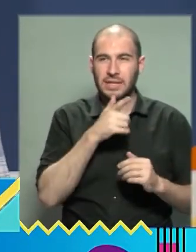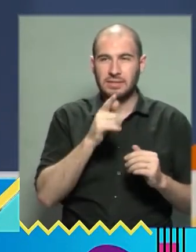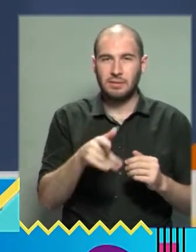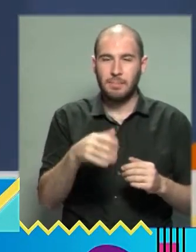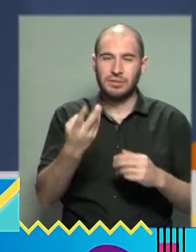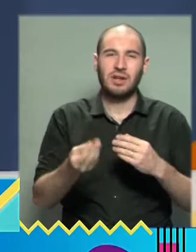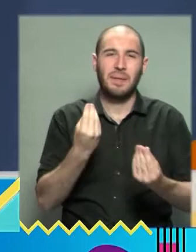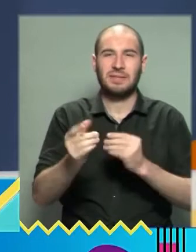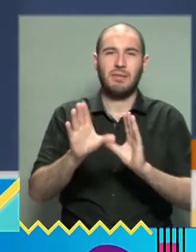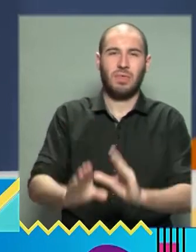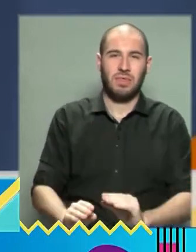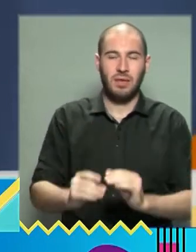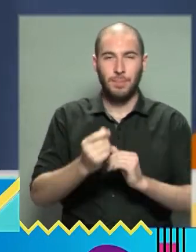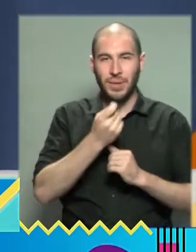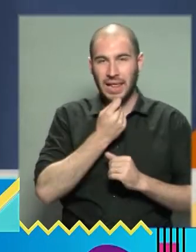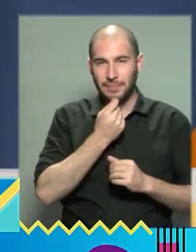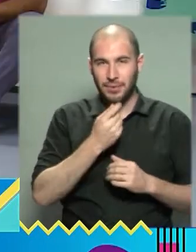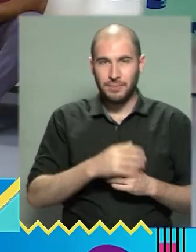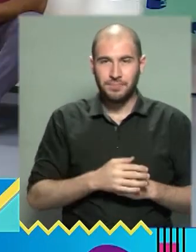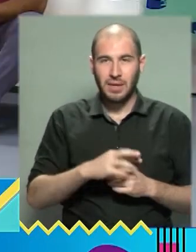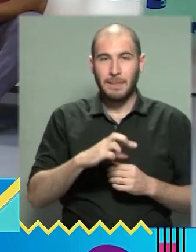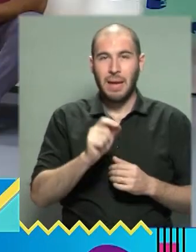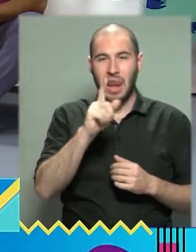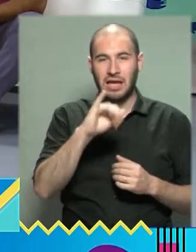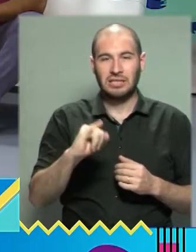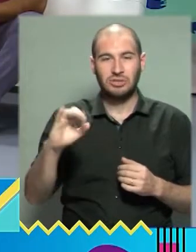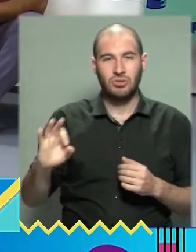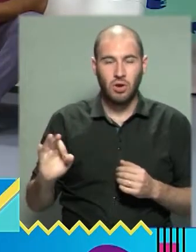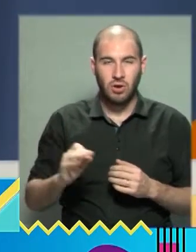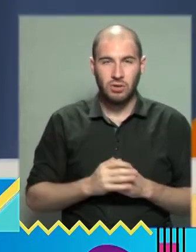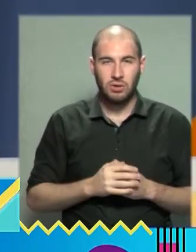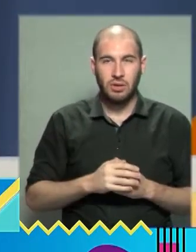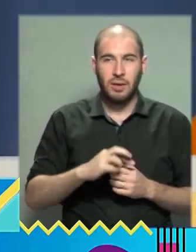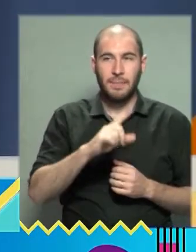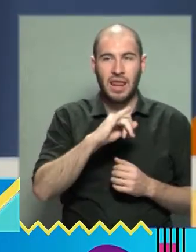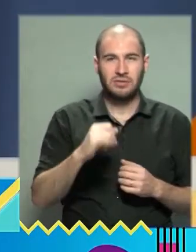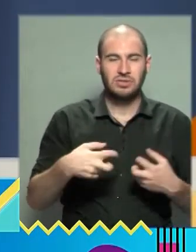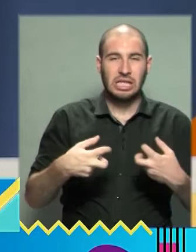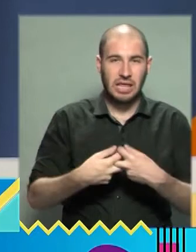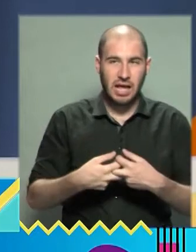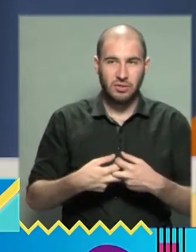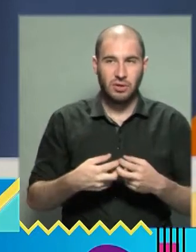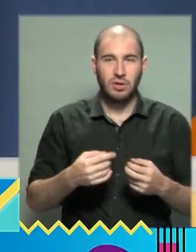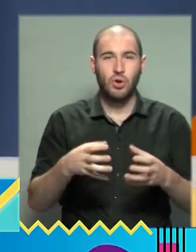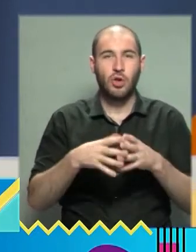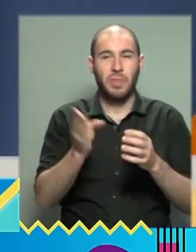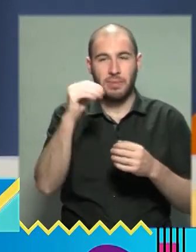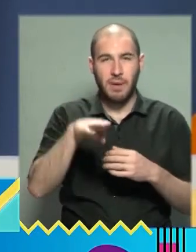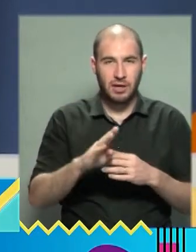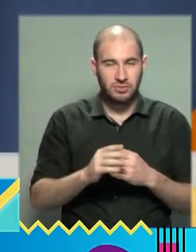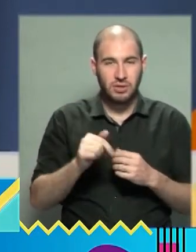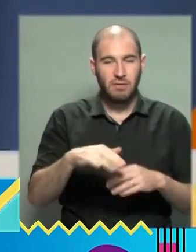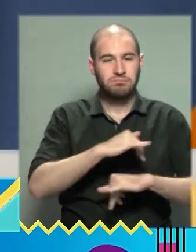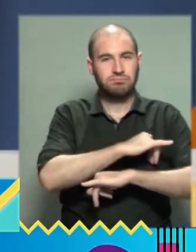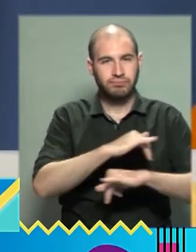las voces. Por ejemplo, a Palazzo, cuando apenas salió a Palazzo, dirigente de la bancaria, cuando